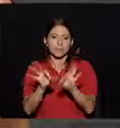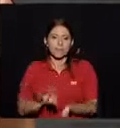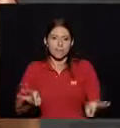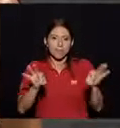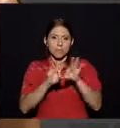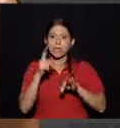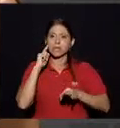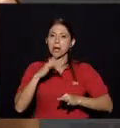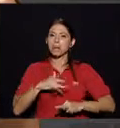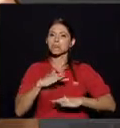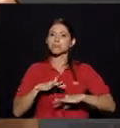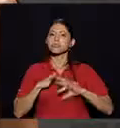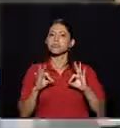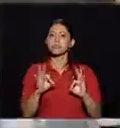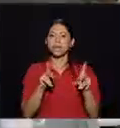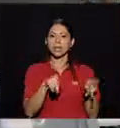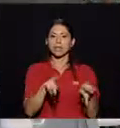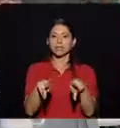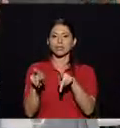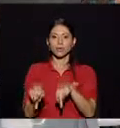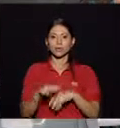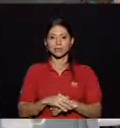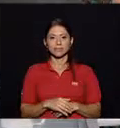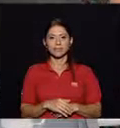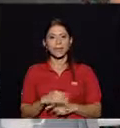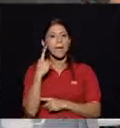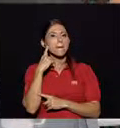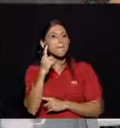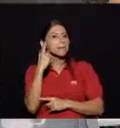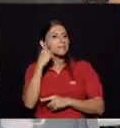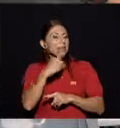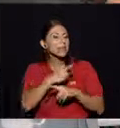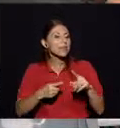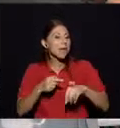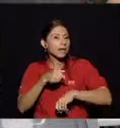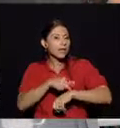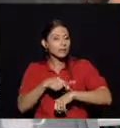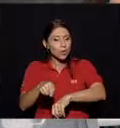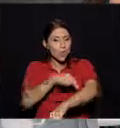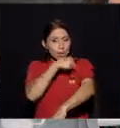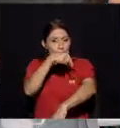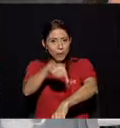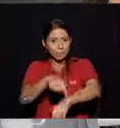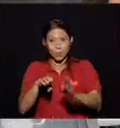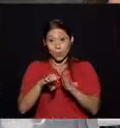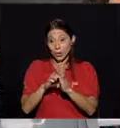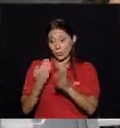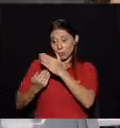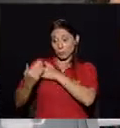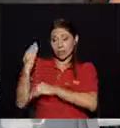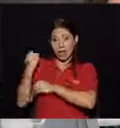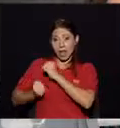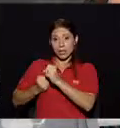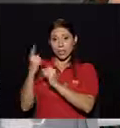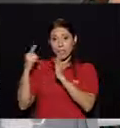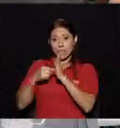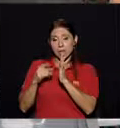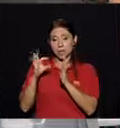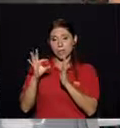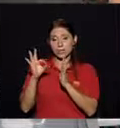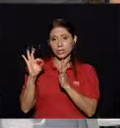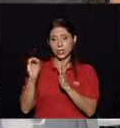tema del bienestar de las personas. Para ponerlo en un contexto de mediano y largo plazo, por ejemplo, en los 90s y a principios del